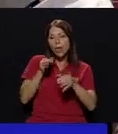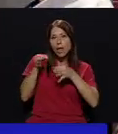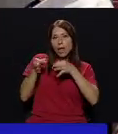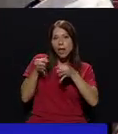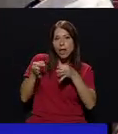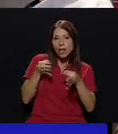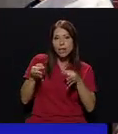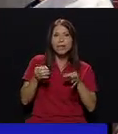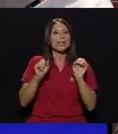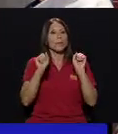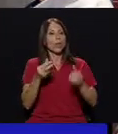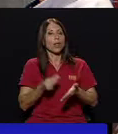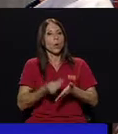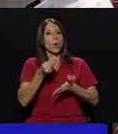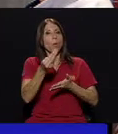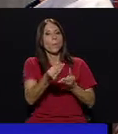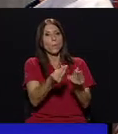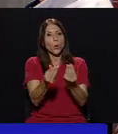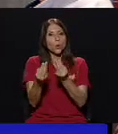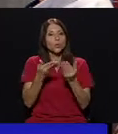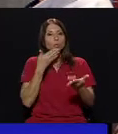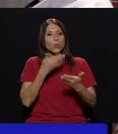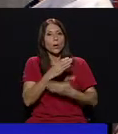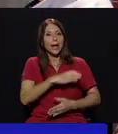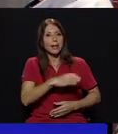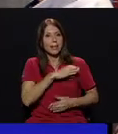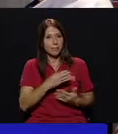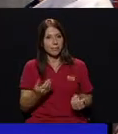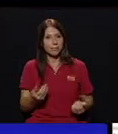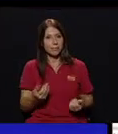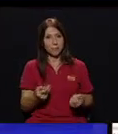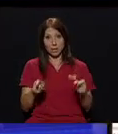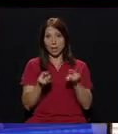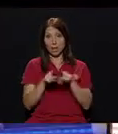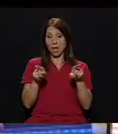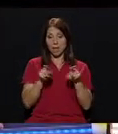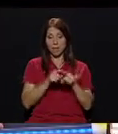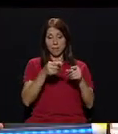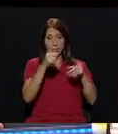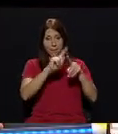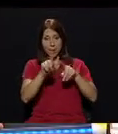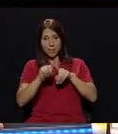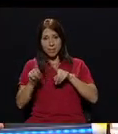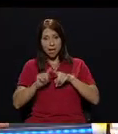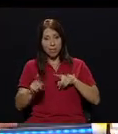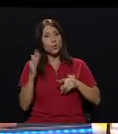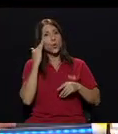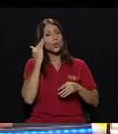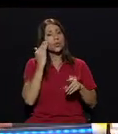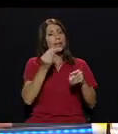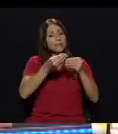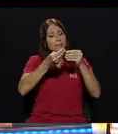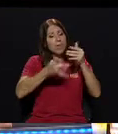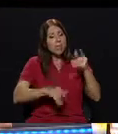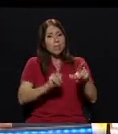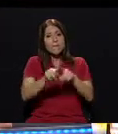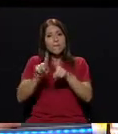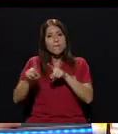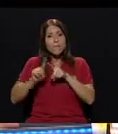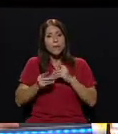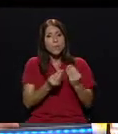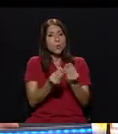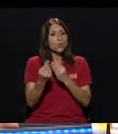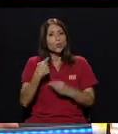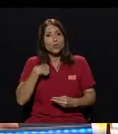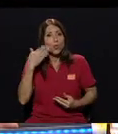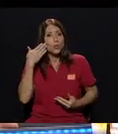conocer sí, la gran variedad de productos que hay, que tal sí, vez uno es que ni ya se imagina. El consumidor con un productor se va a establecer, yo creo, una relación, una conversación